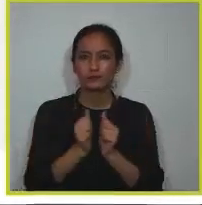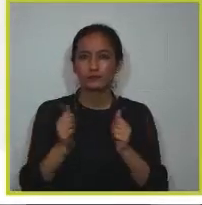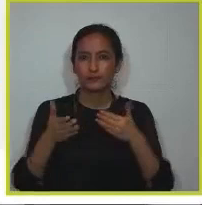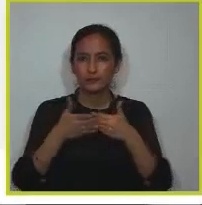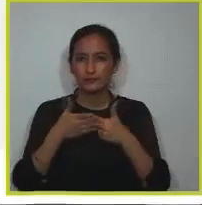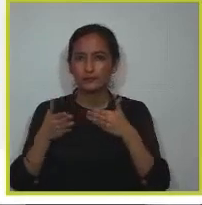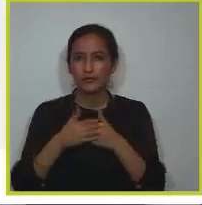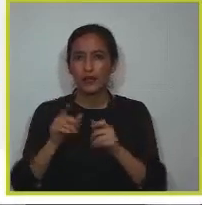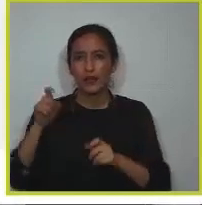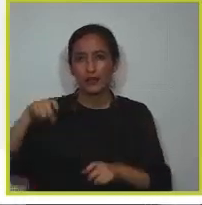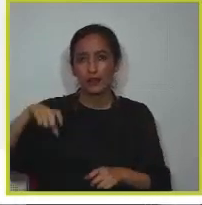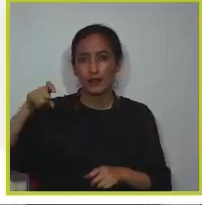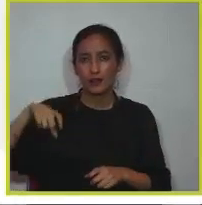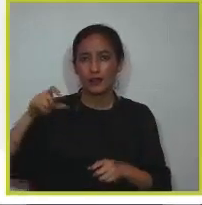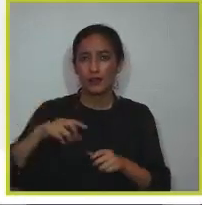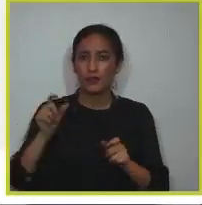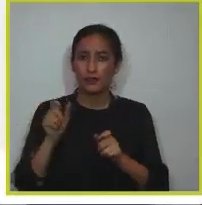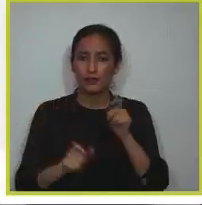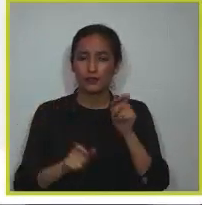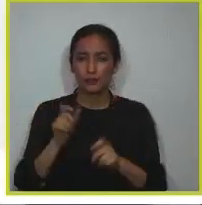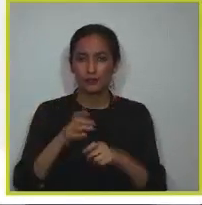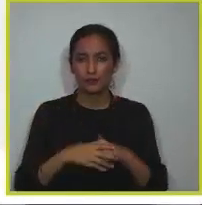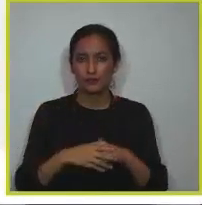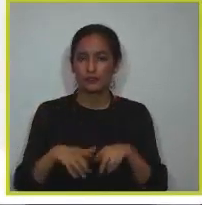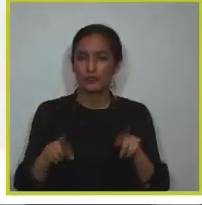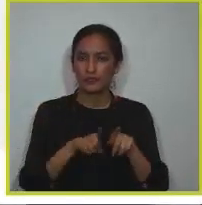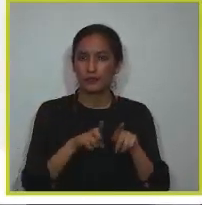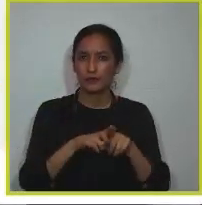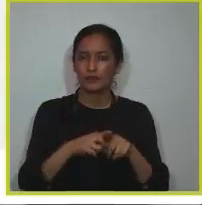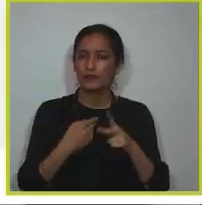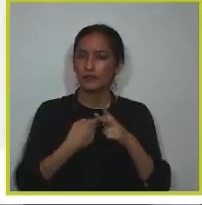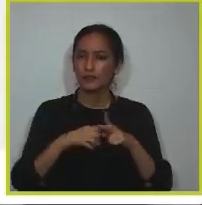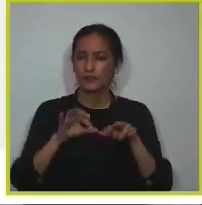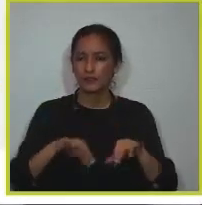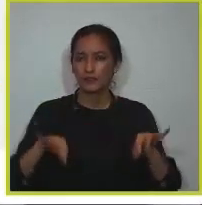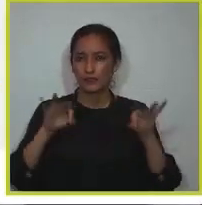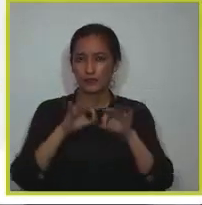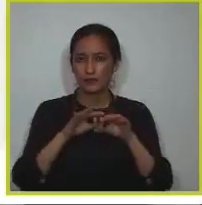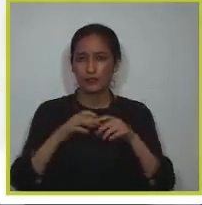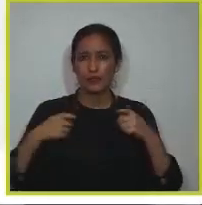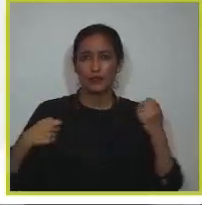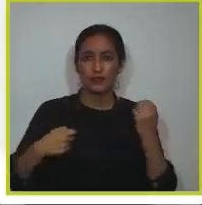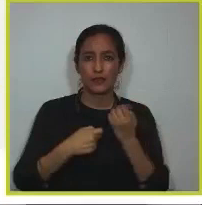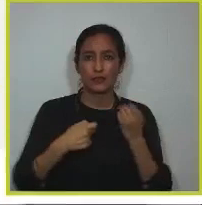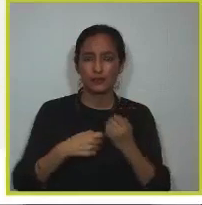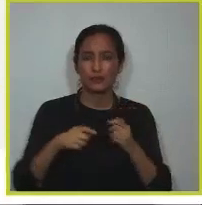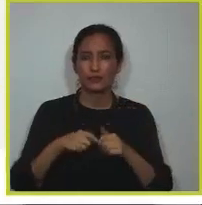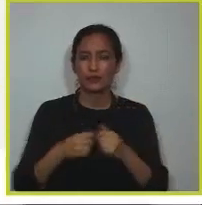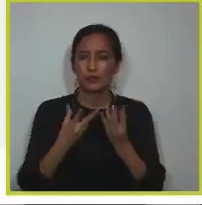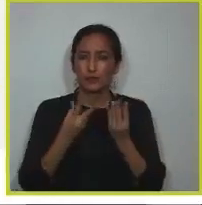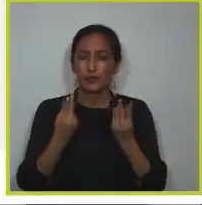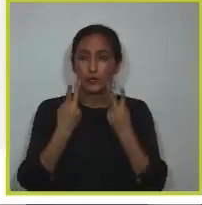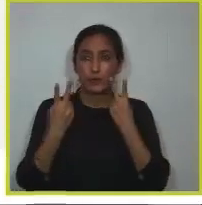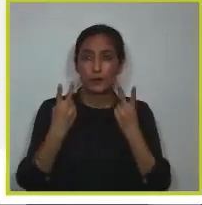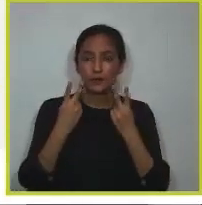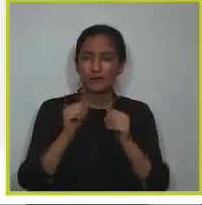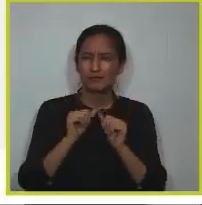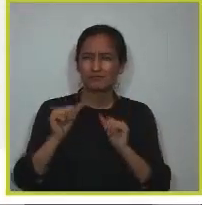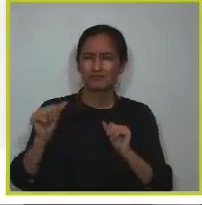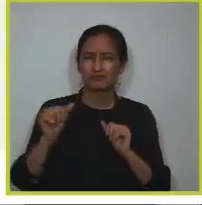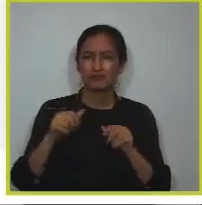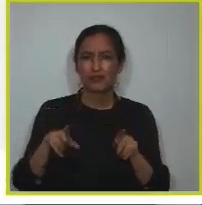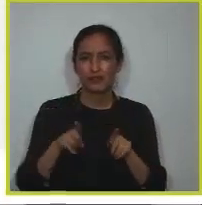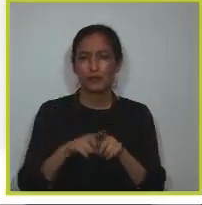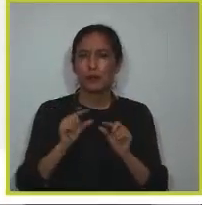a las necesidades de la población a través de iniciativas importantes y tecnológicas que muchas veces las vemos muy lejos no